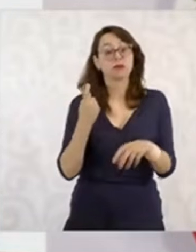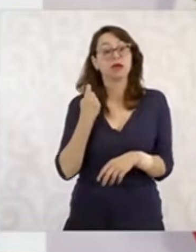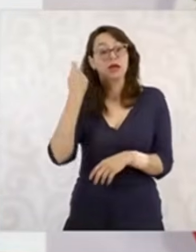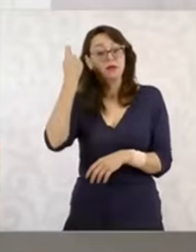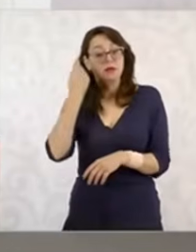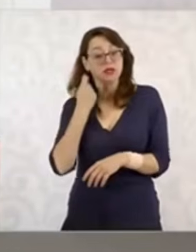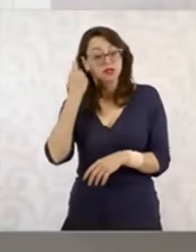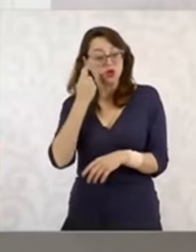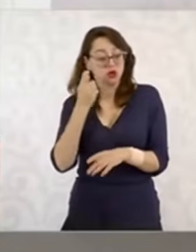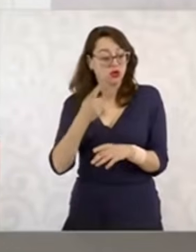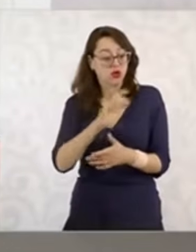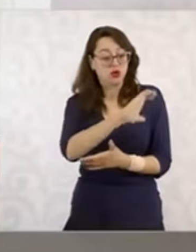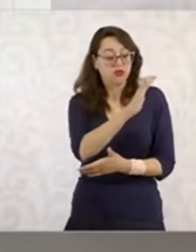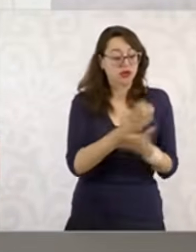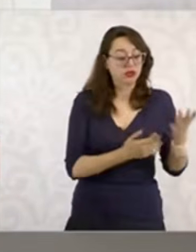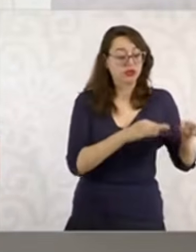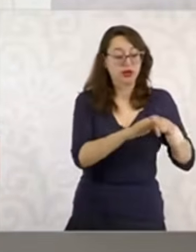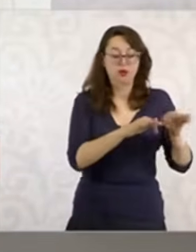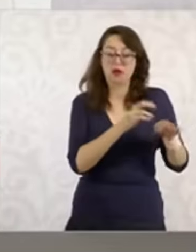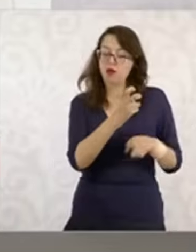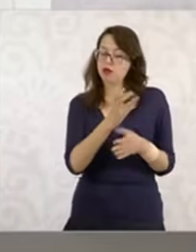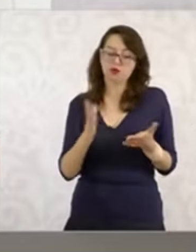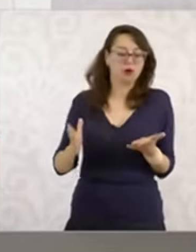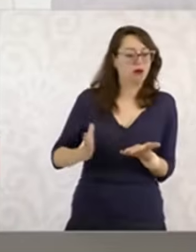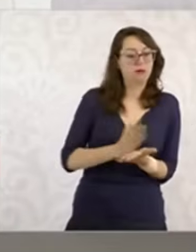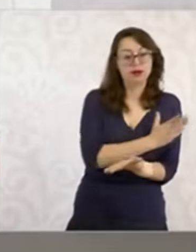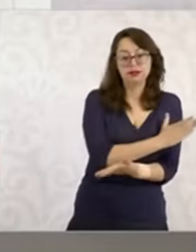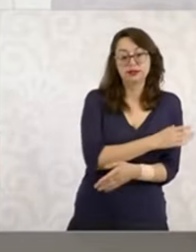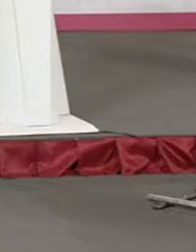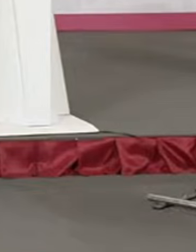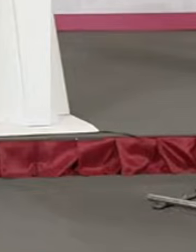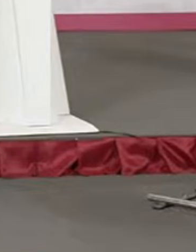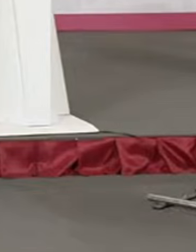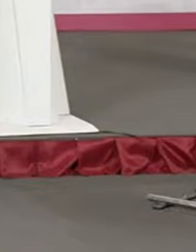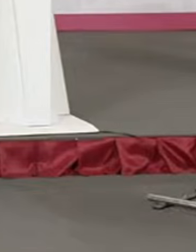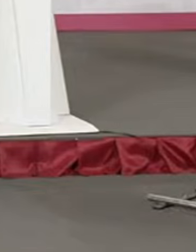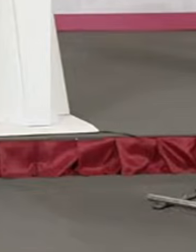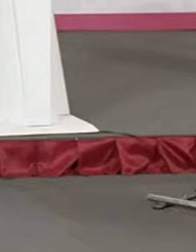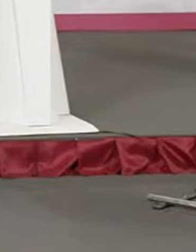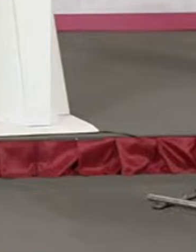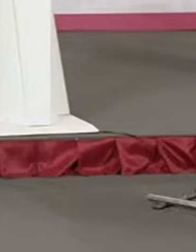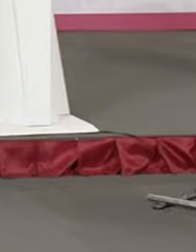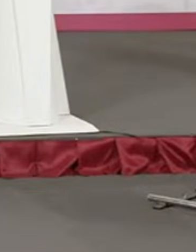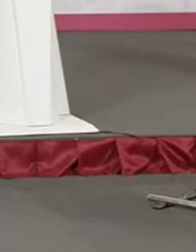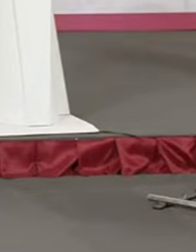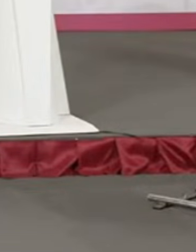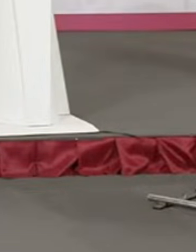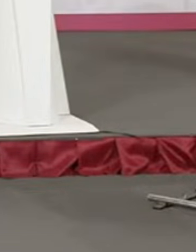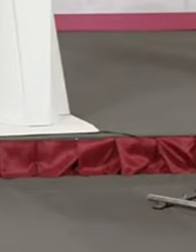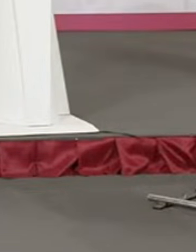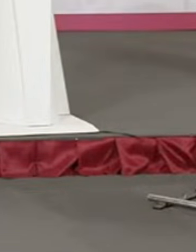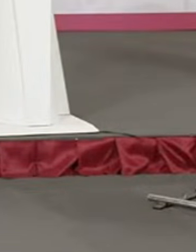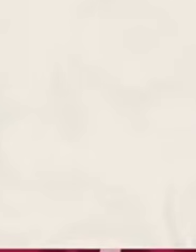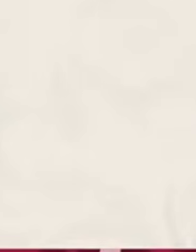trabajo. La que sigue, por favor. Bueno, el principio de esta